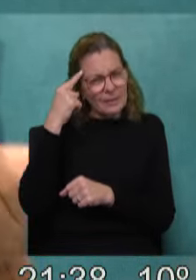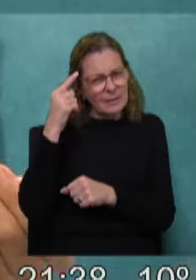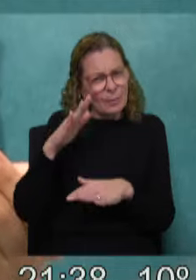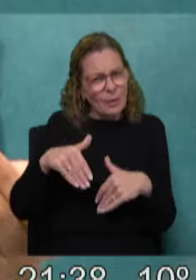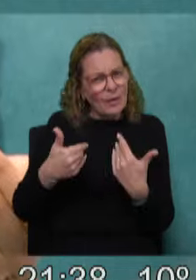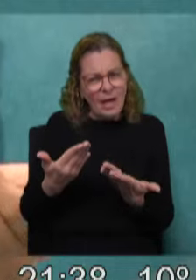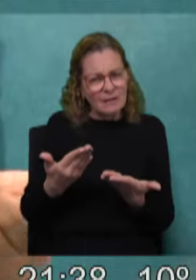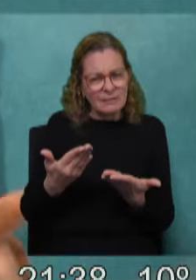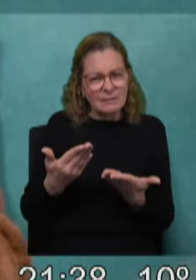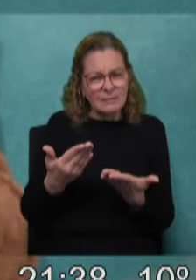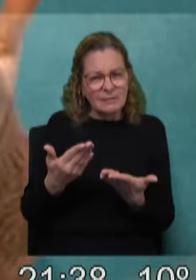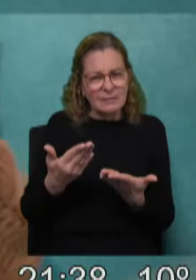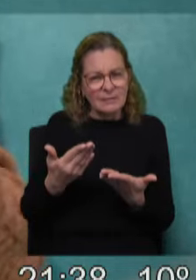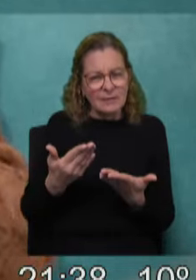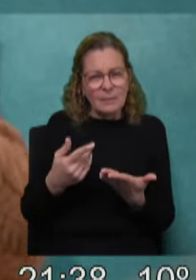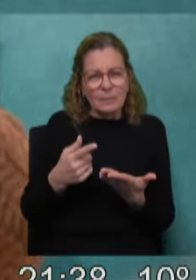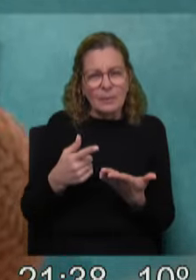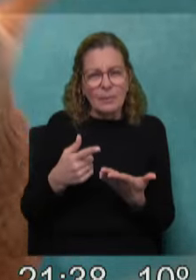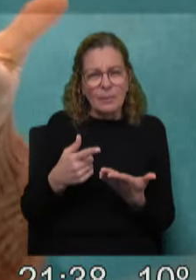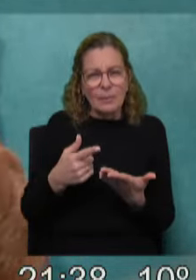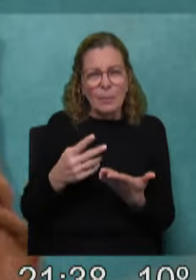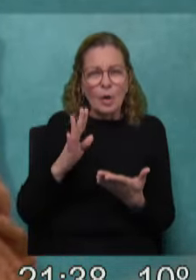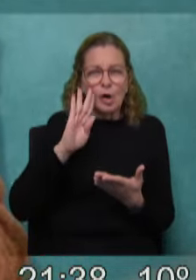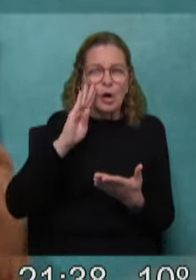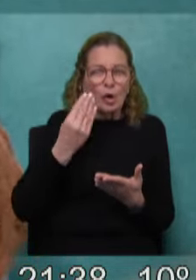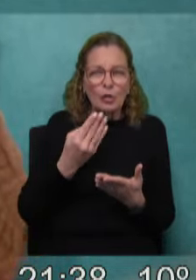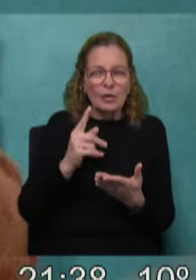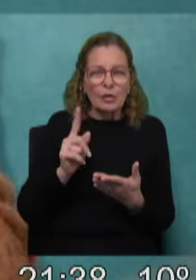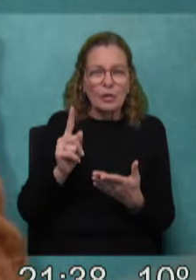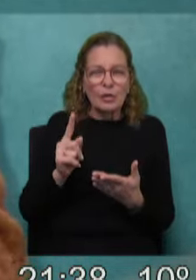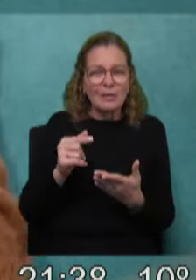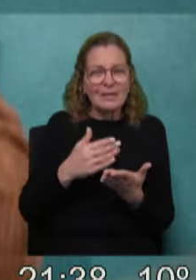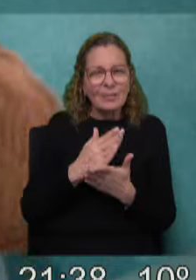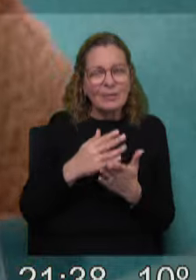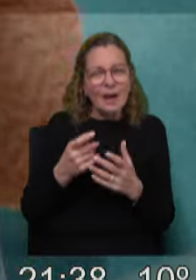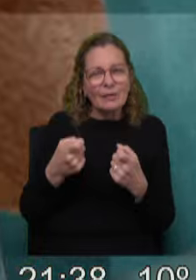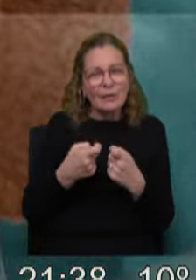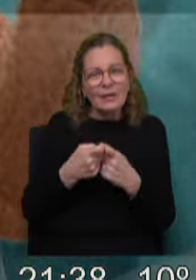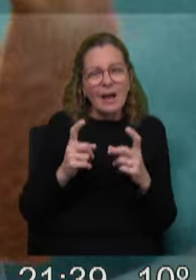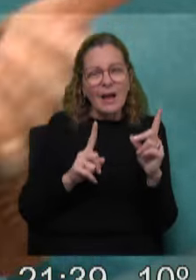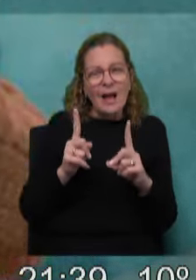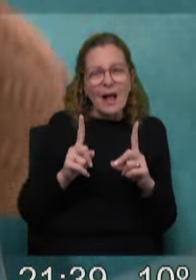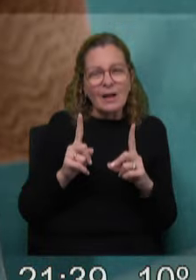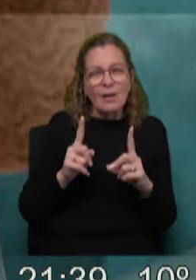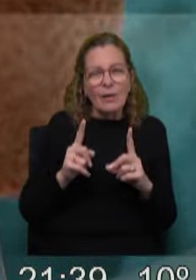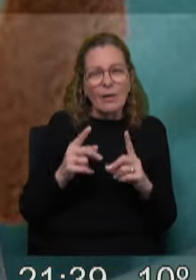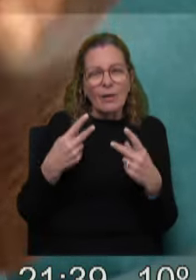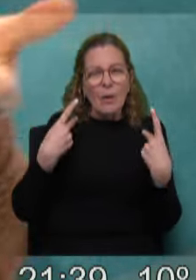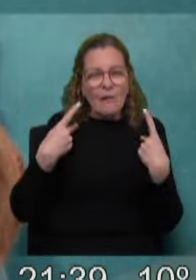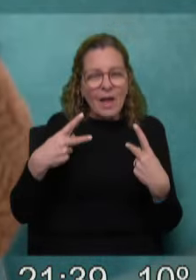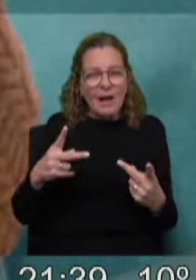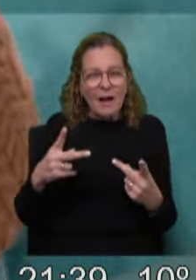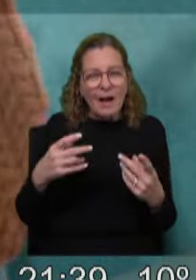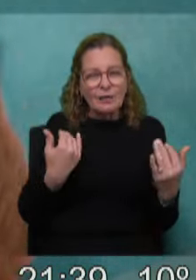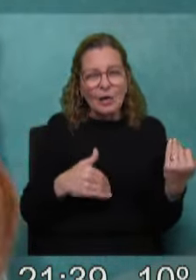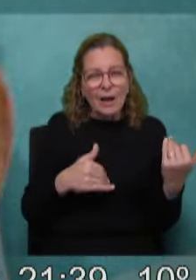devolución, ¿viste? Por el lado de ser reconocido. Siempre lo asocié con una cosa más bohemia, de viajar y